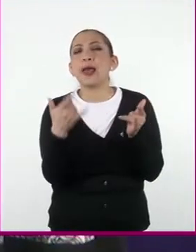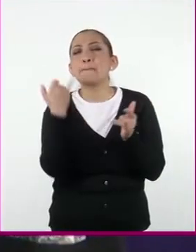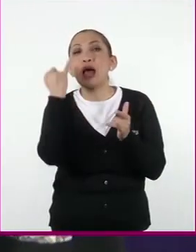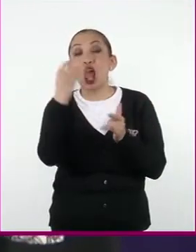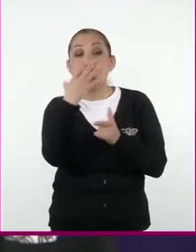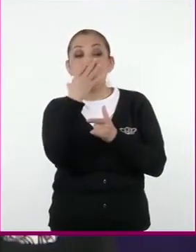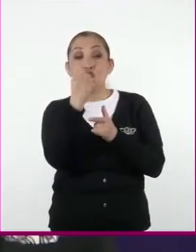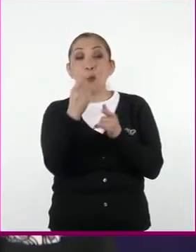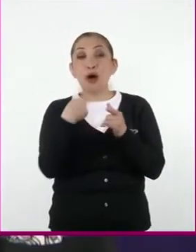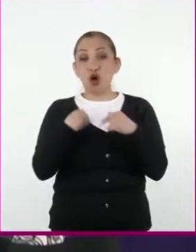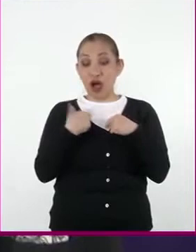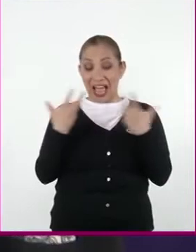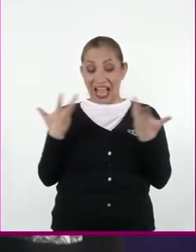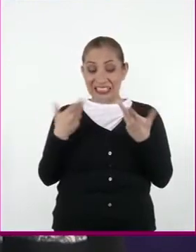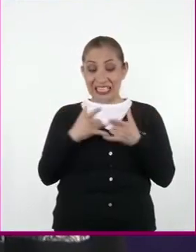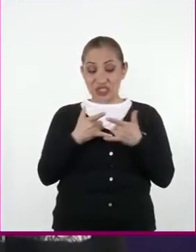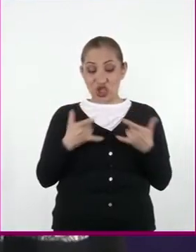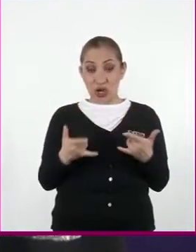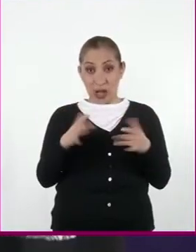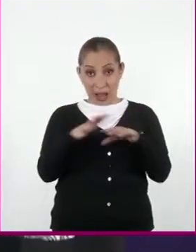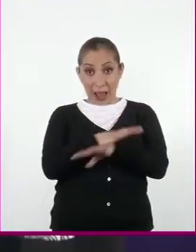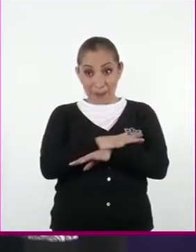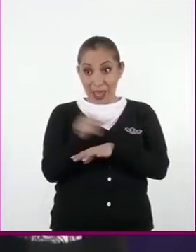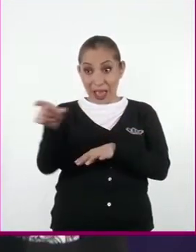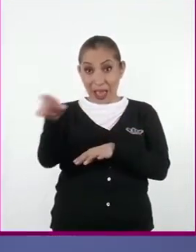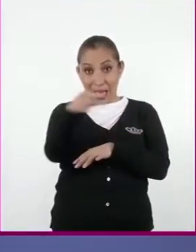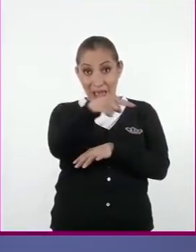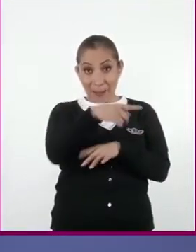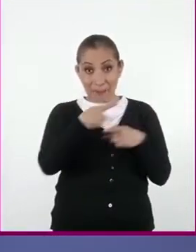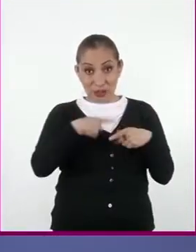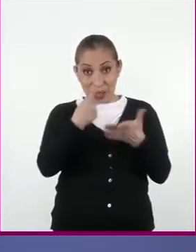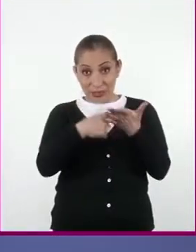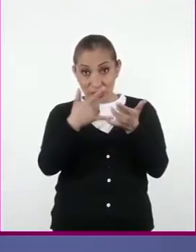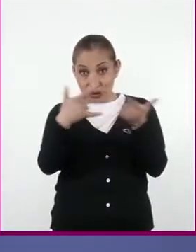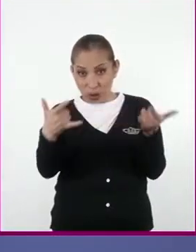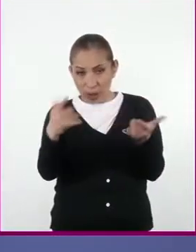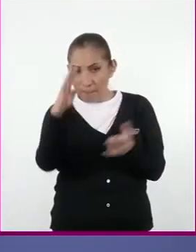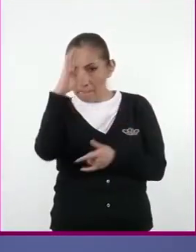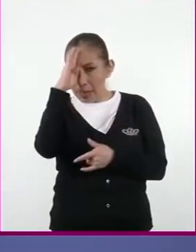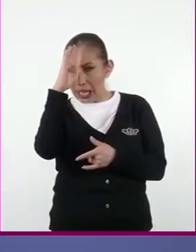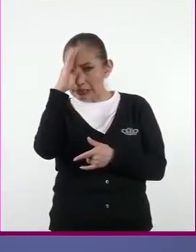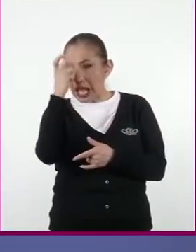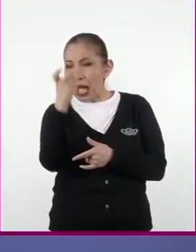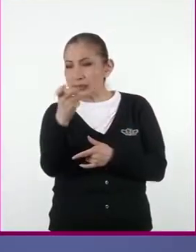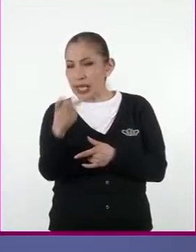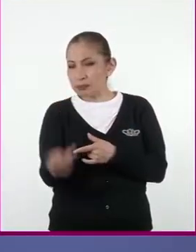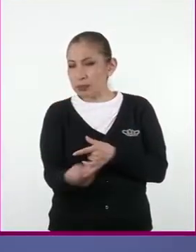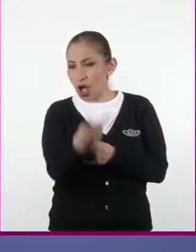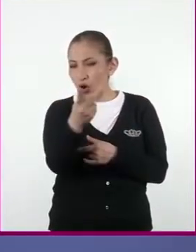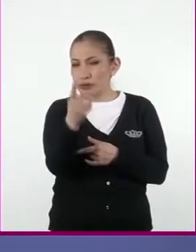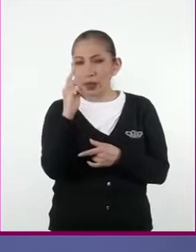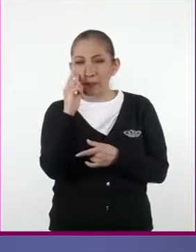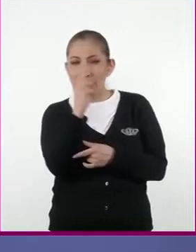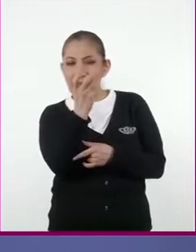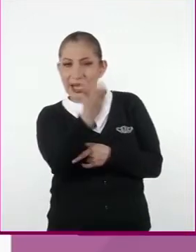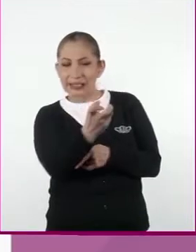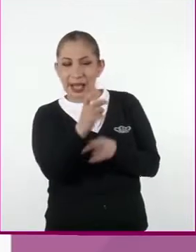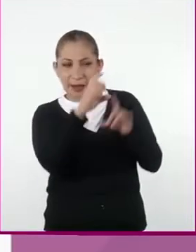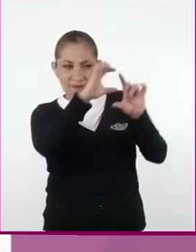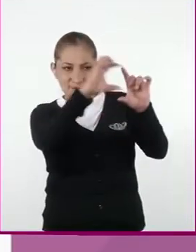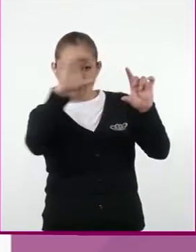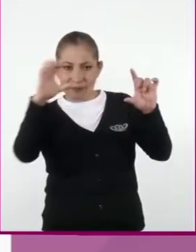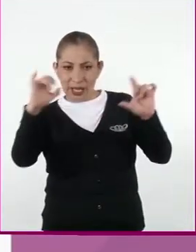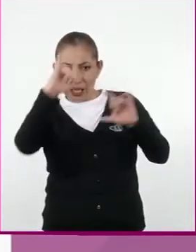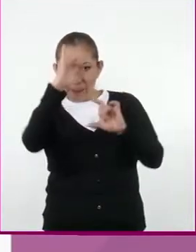fuera el lobo quien contara la historia? ¿Cambiarían los personajes? Piensa un poco en estas preguntas y observen el siguiente esquema